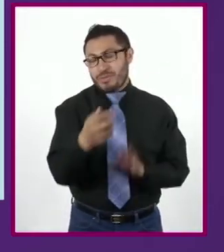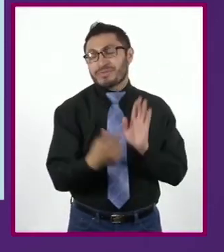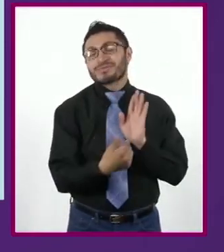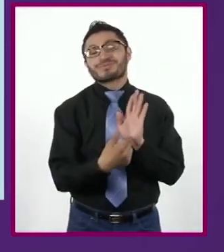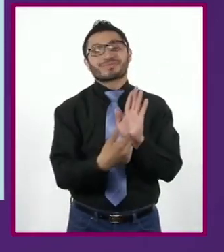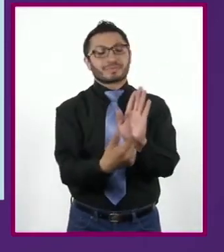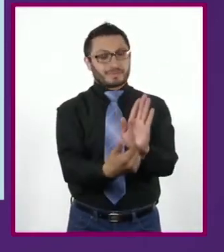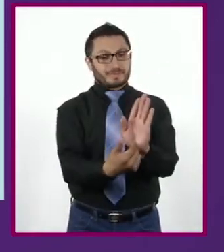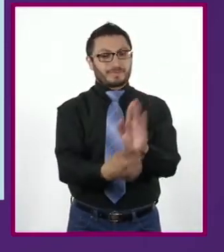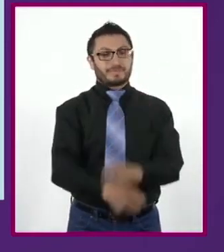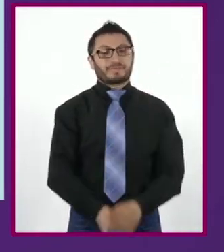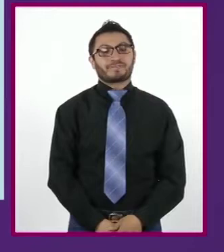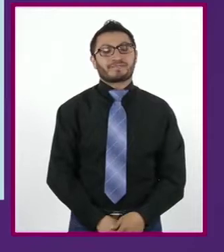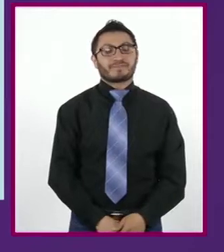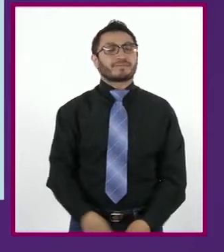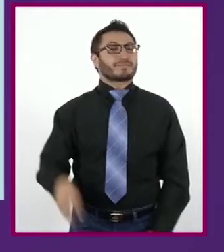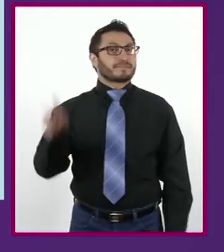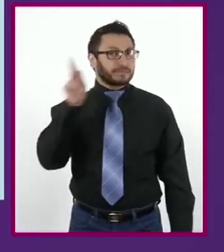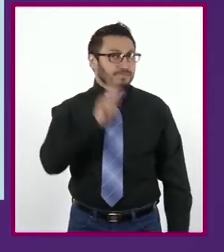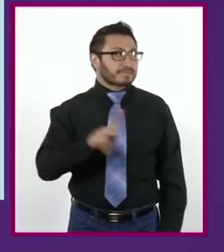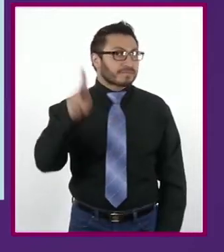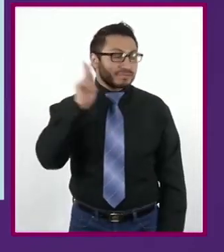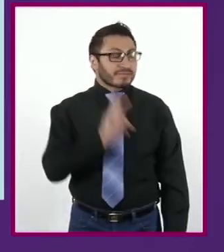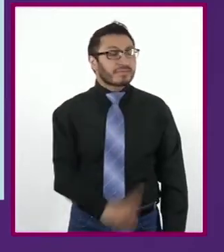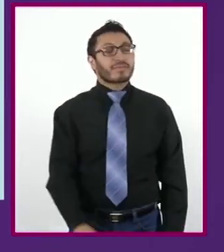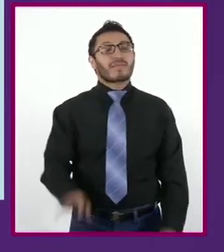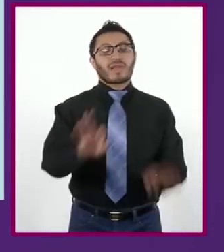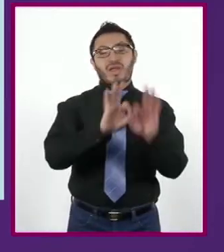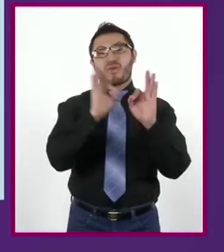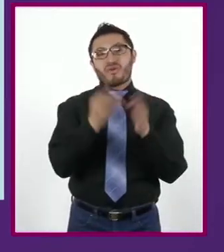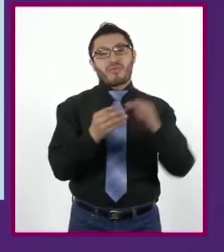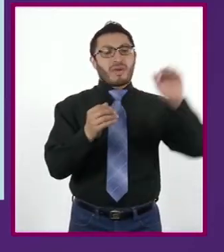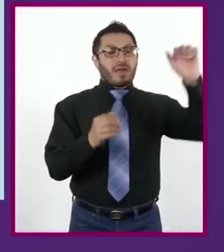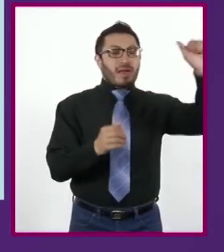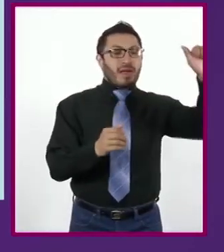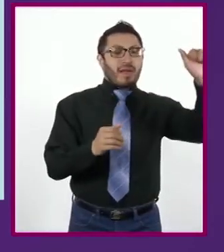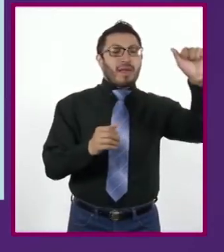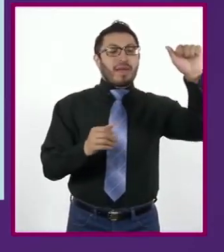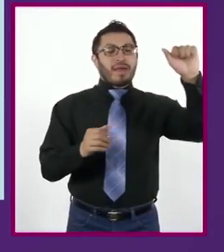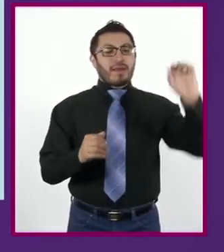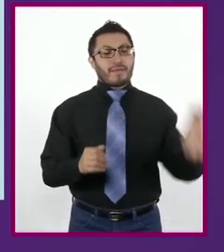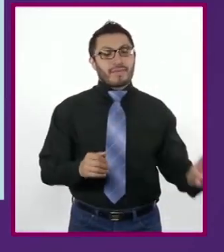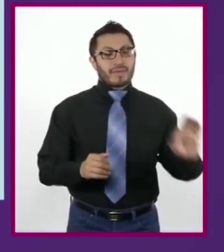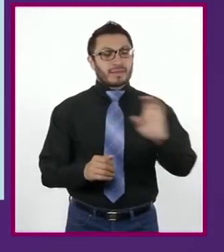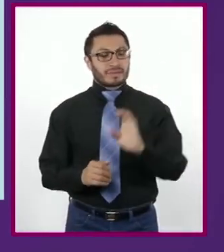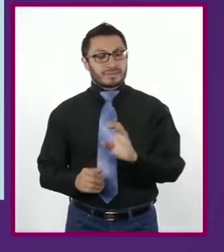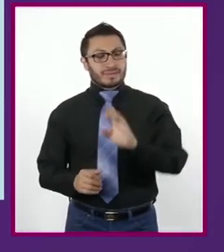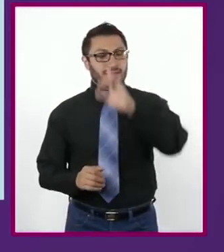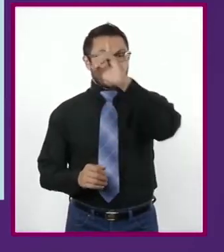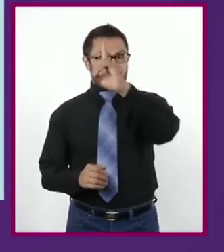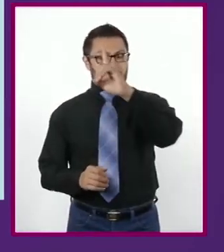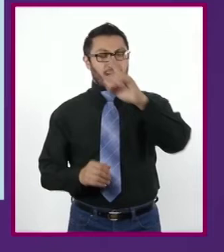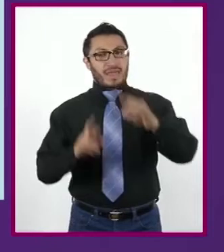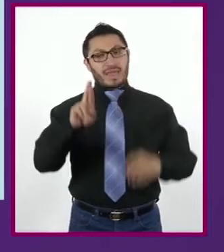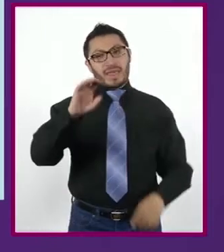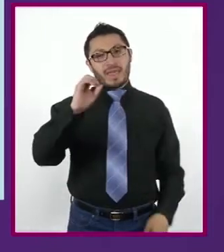planteada? Veamos que el polígono ABCD es un